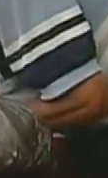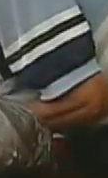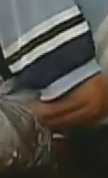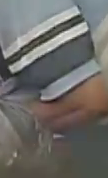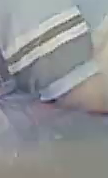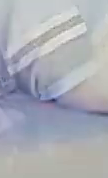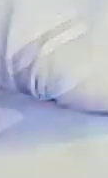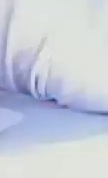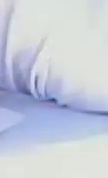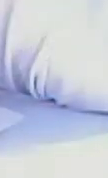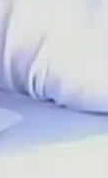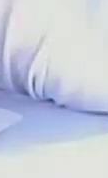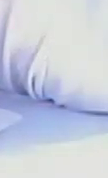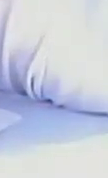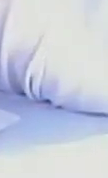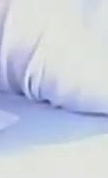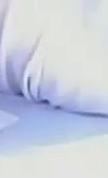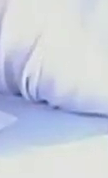de la ciudad capital.